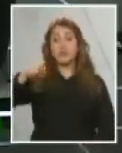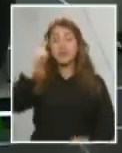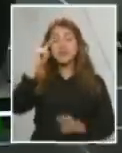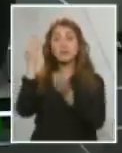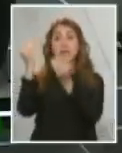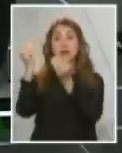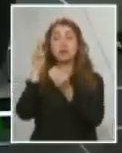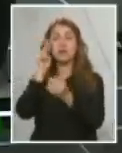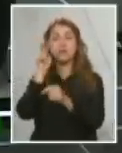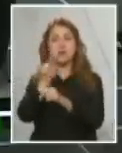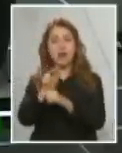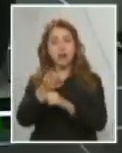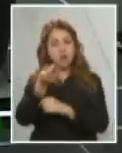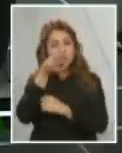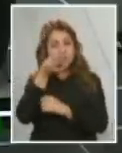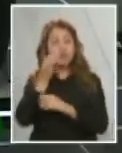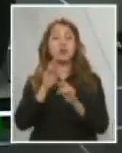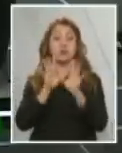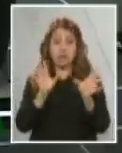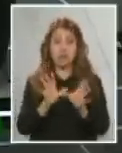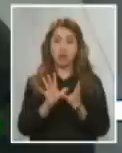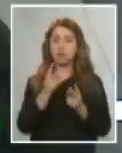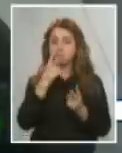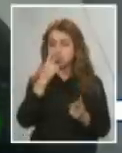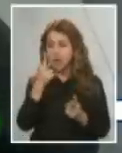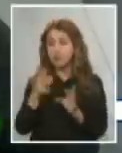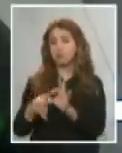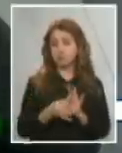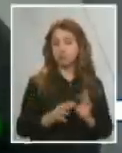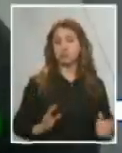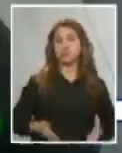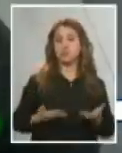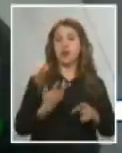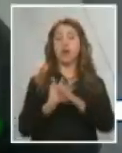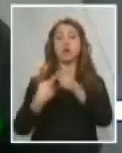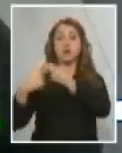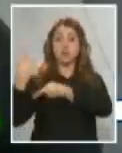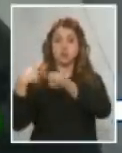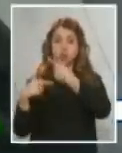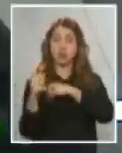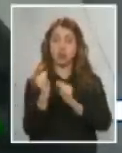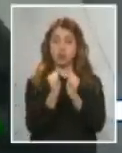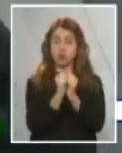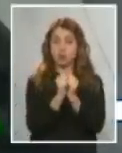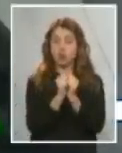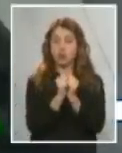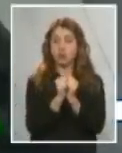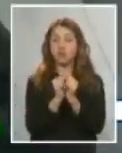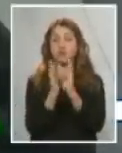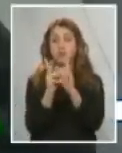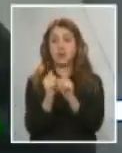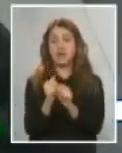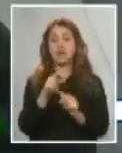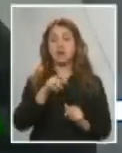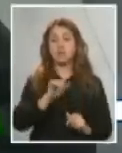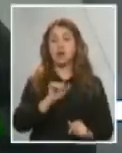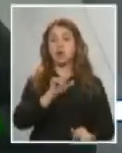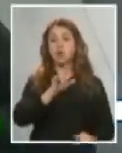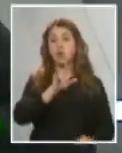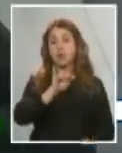el mirar. Claro, claro, desde el mirar, o sea, claro. había una historia con un familiar de